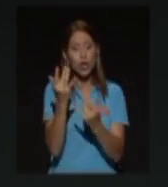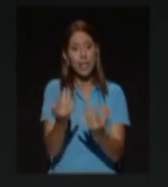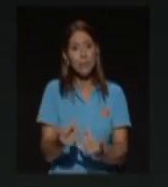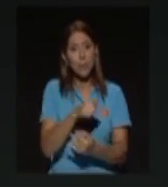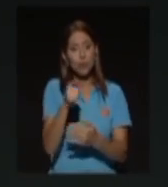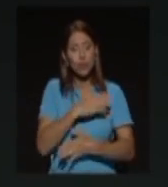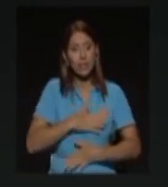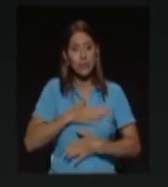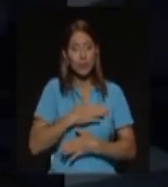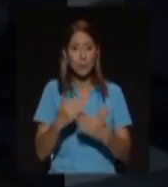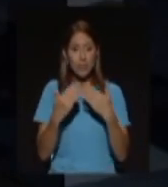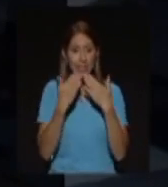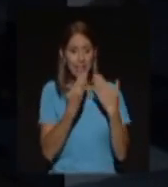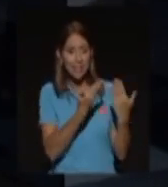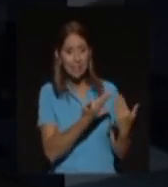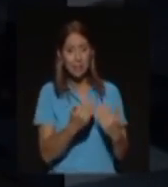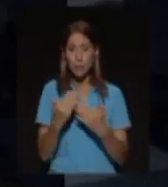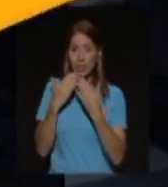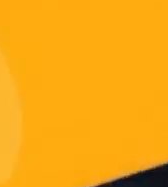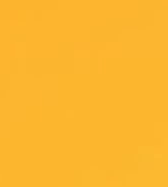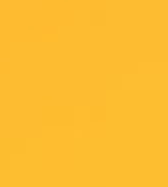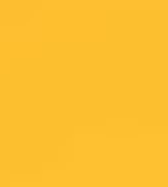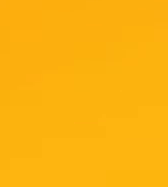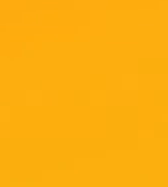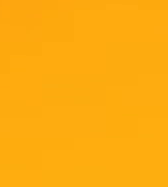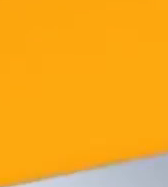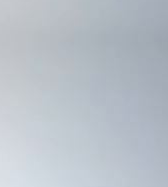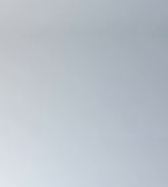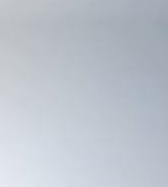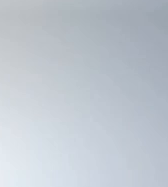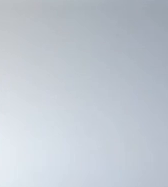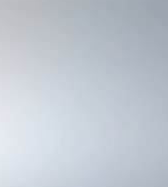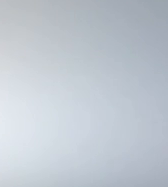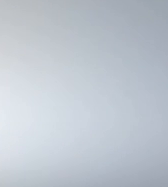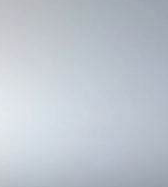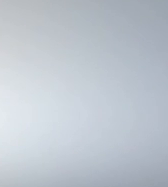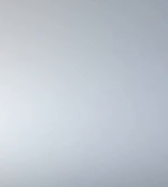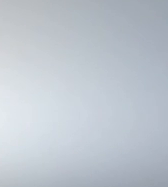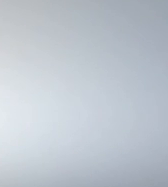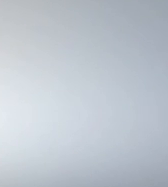ustedes disfruten. Muchas gracias, don. Muchas gracias.